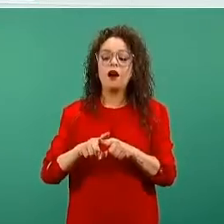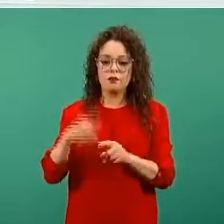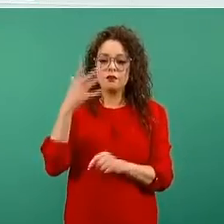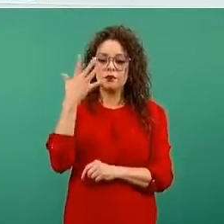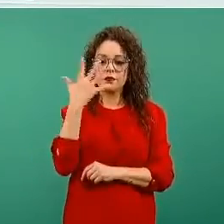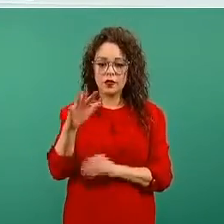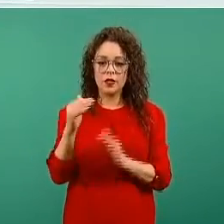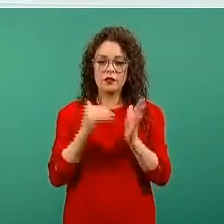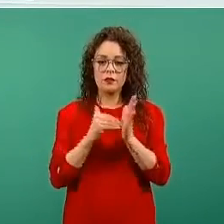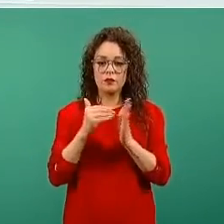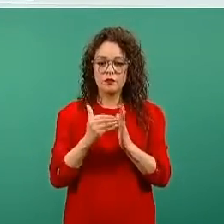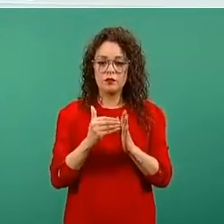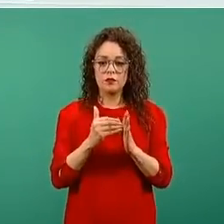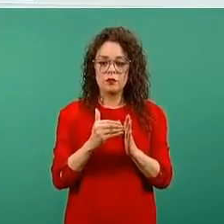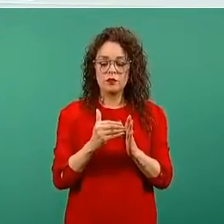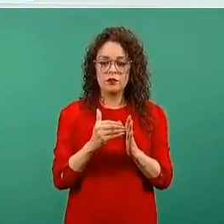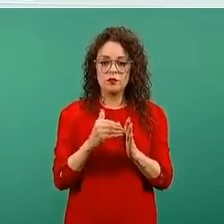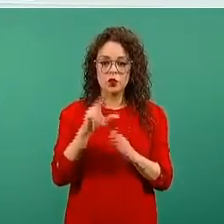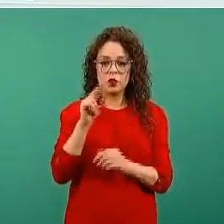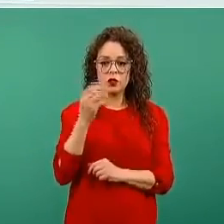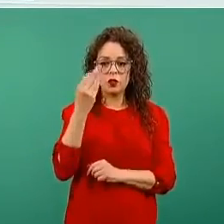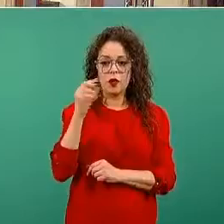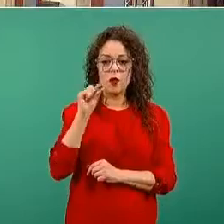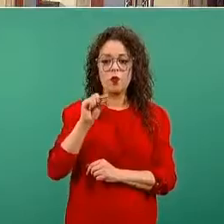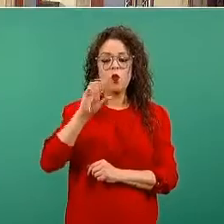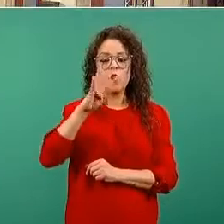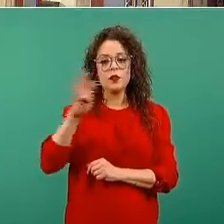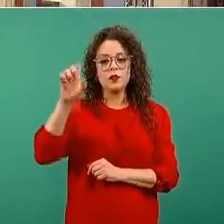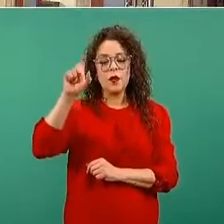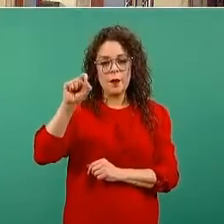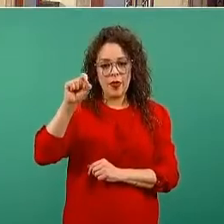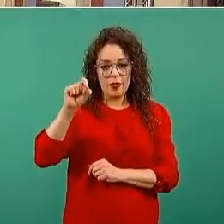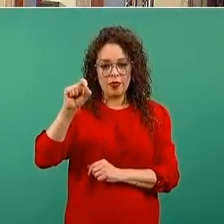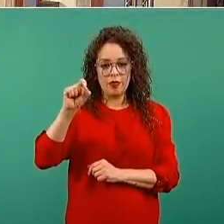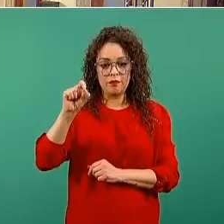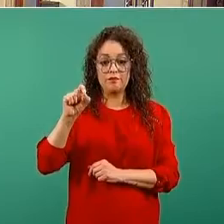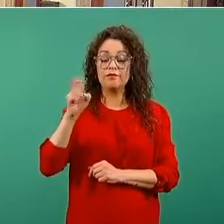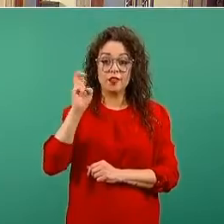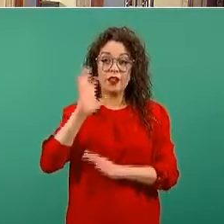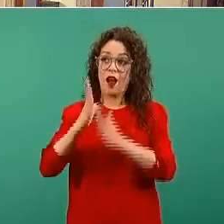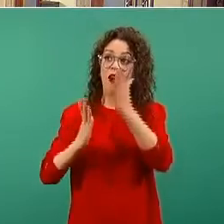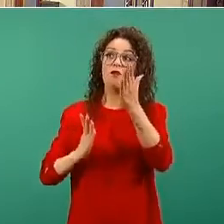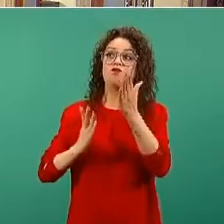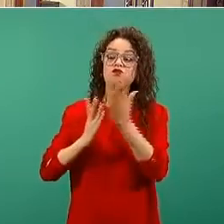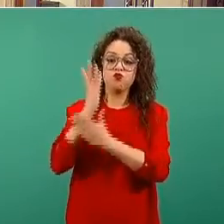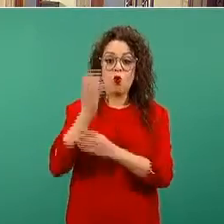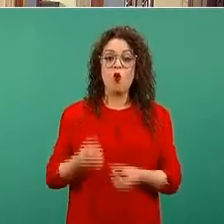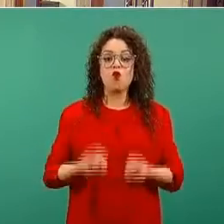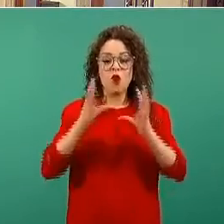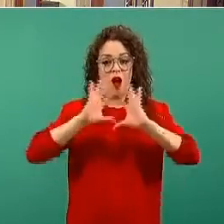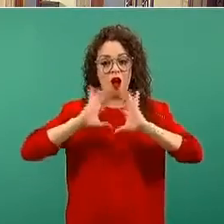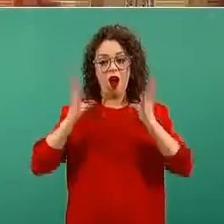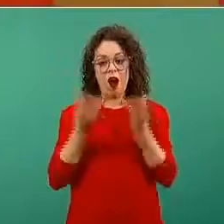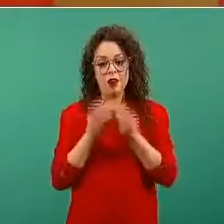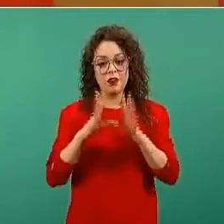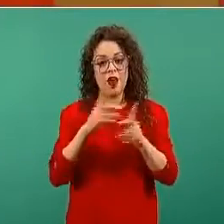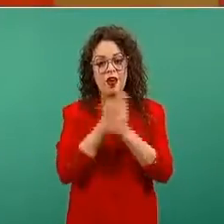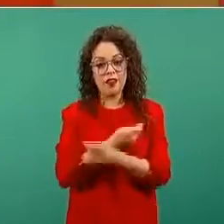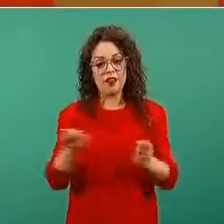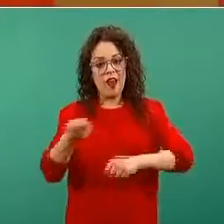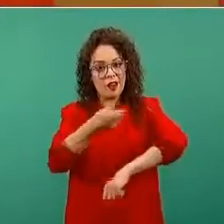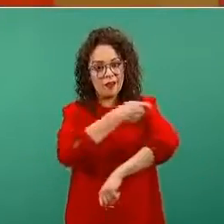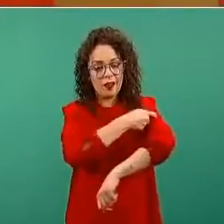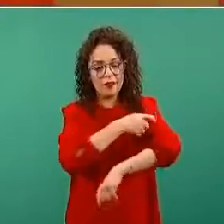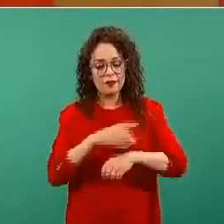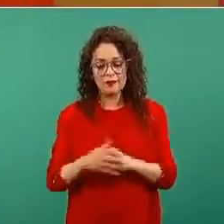10,089,420, cifra récord en la que vamos logrando ya la vacunación acumulada. La siguiente, por favor,